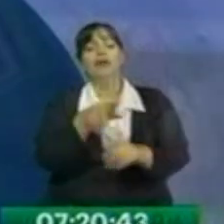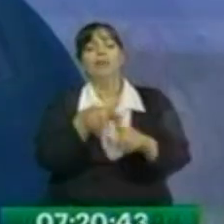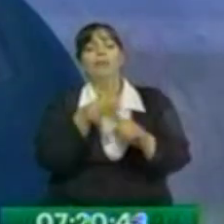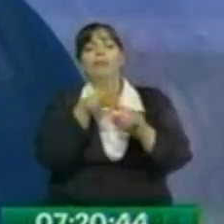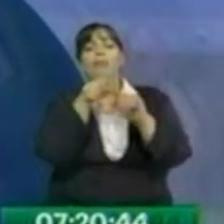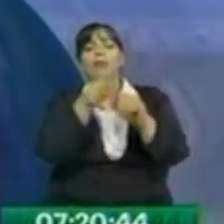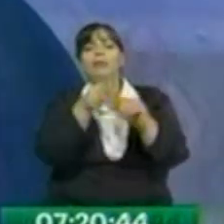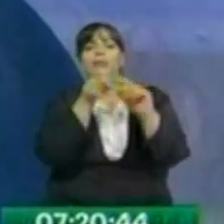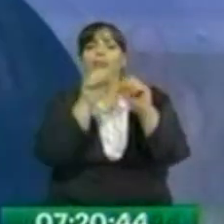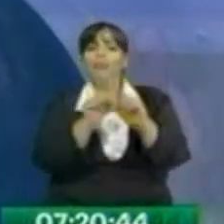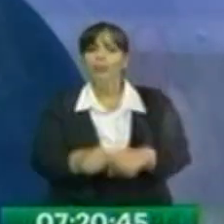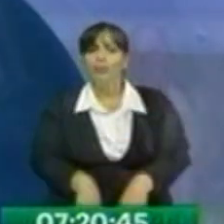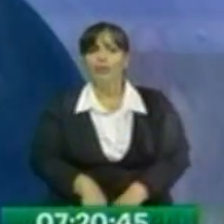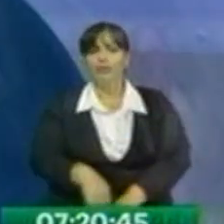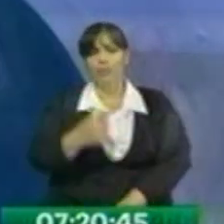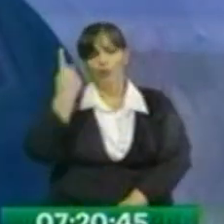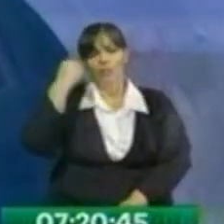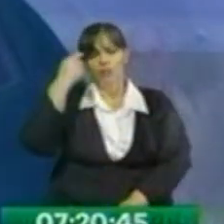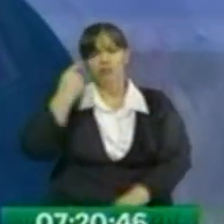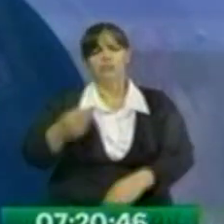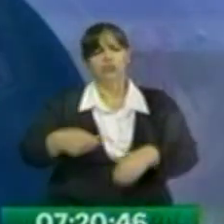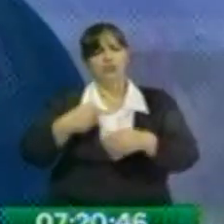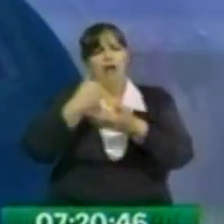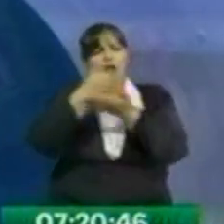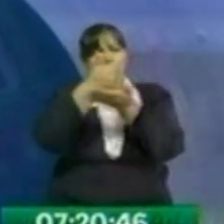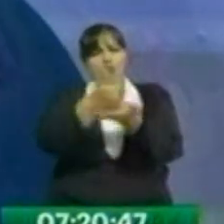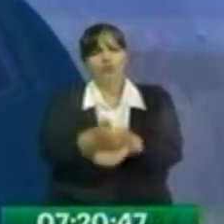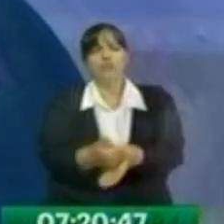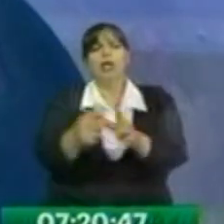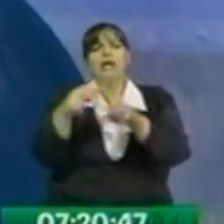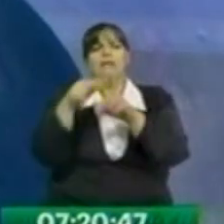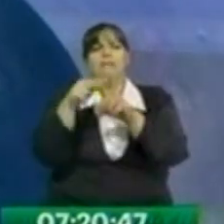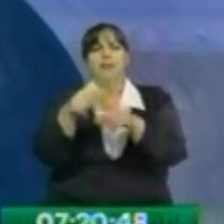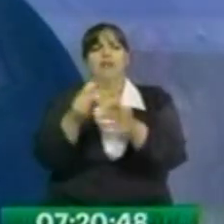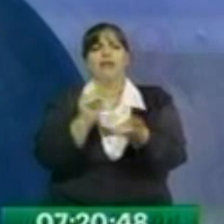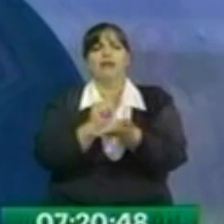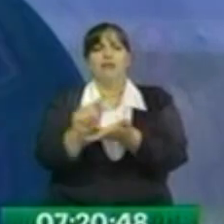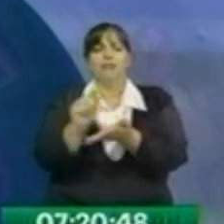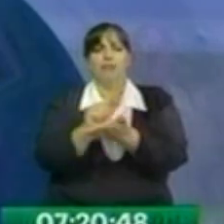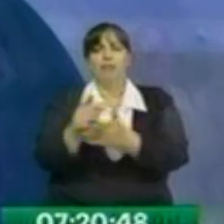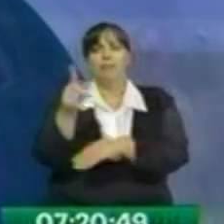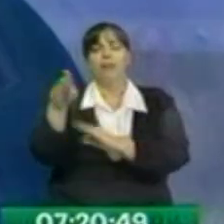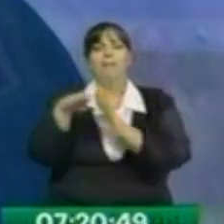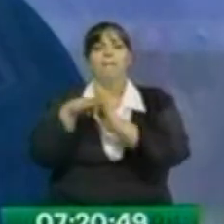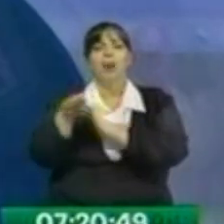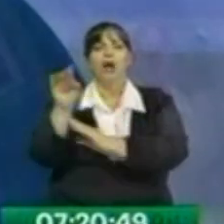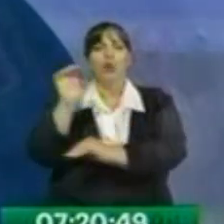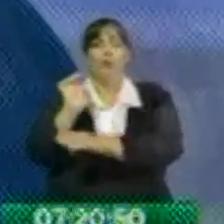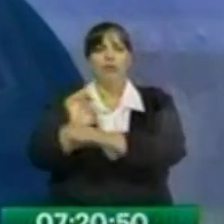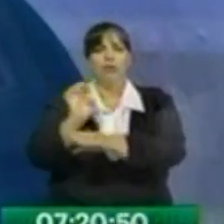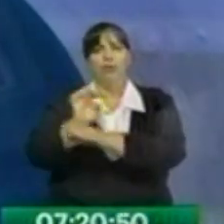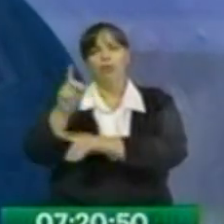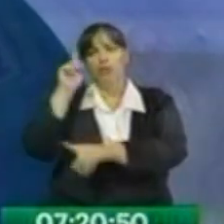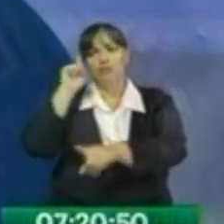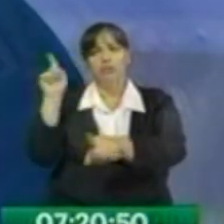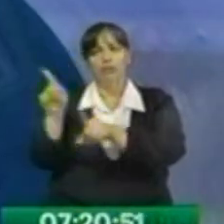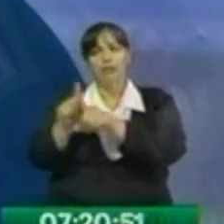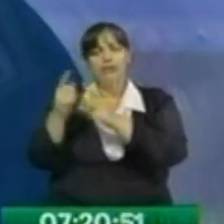de acceder a todos estos beneficios. Se ha diseñado junto a Ban Ecuador un producto específicamente